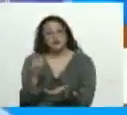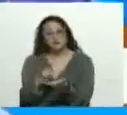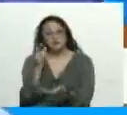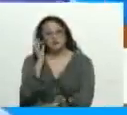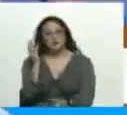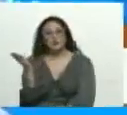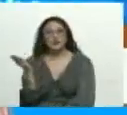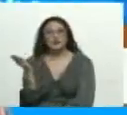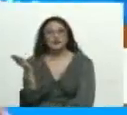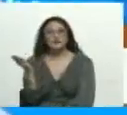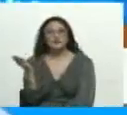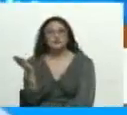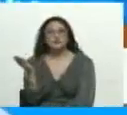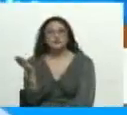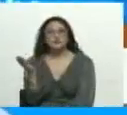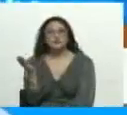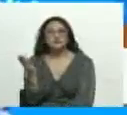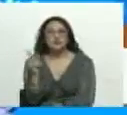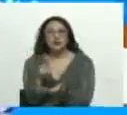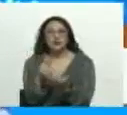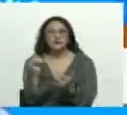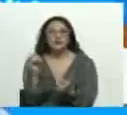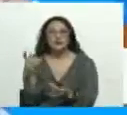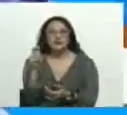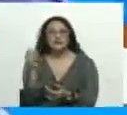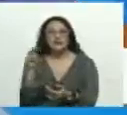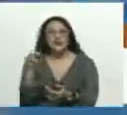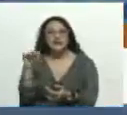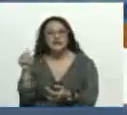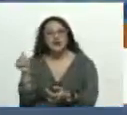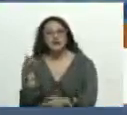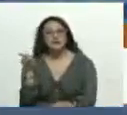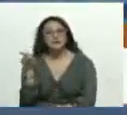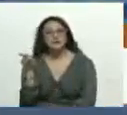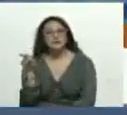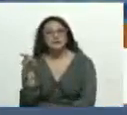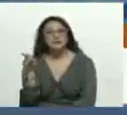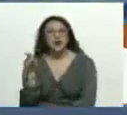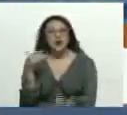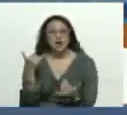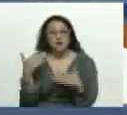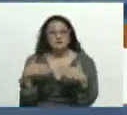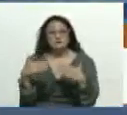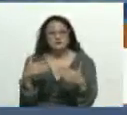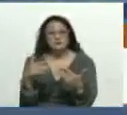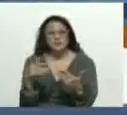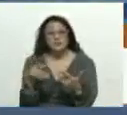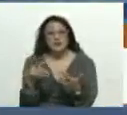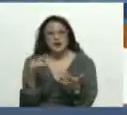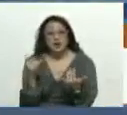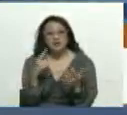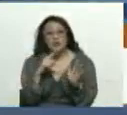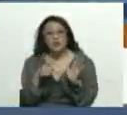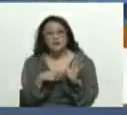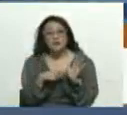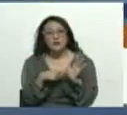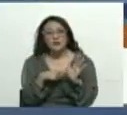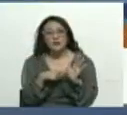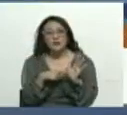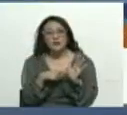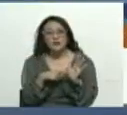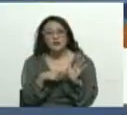la hermana querida camarada Tania Díaz está en marcha ese eso está cumpliendo un mandato